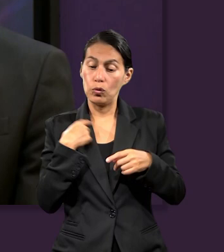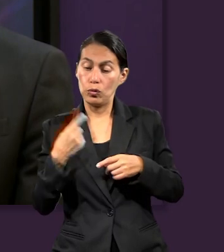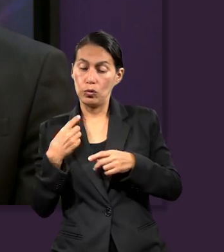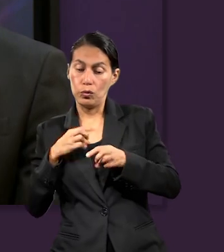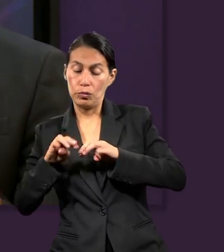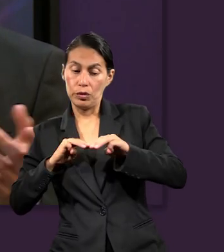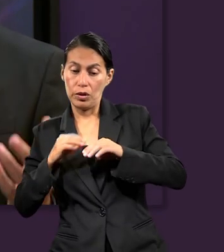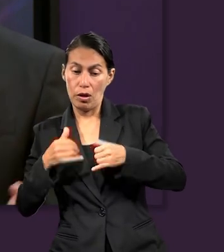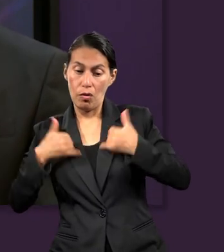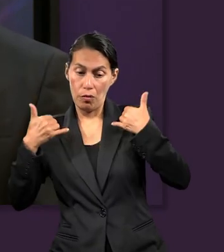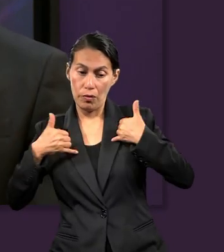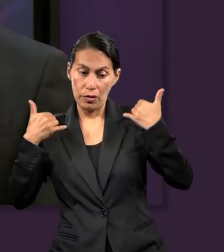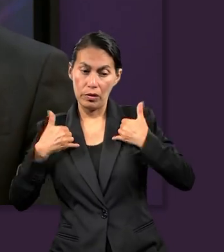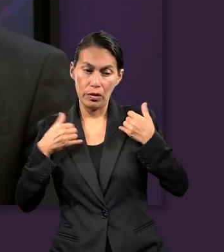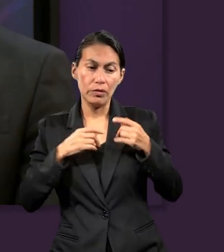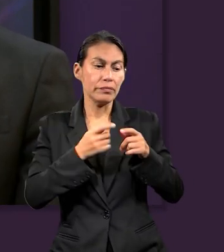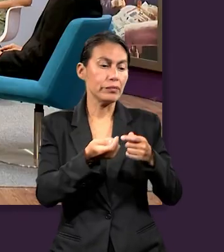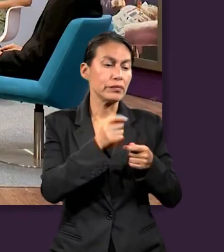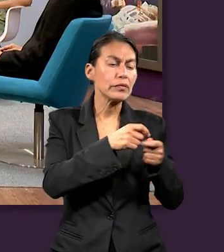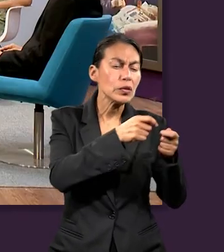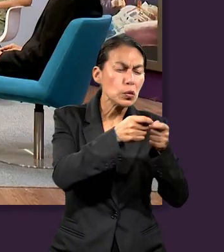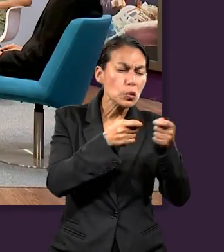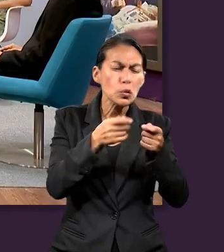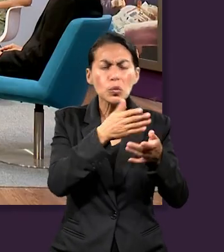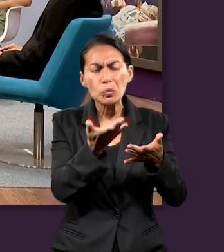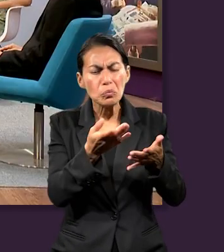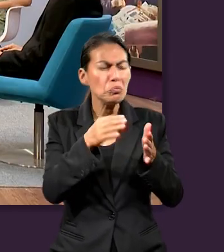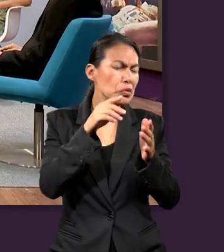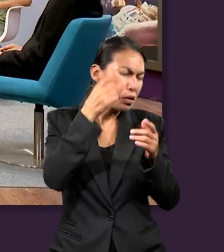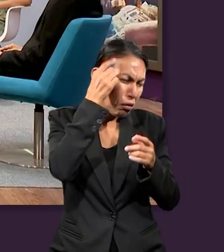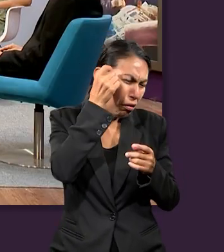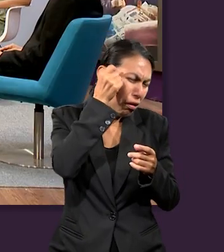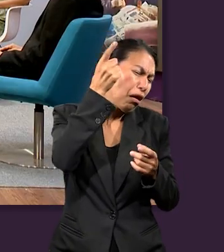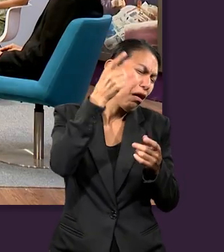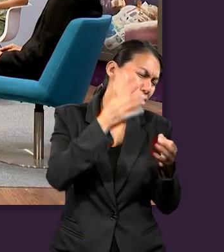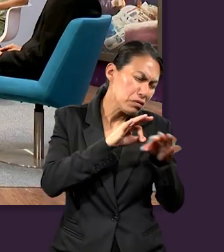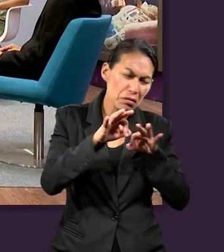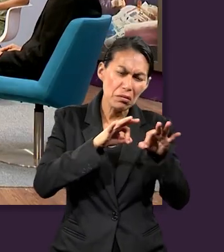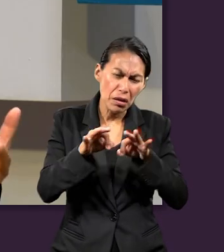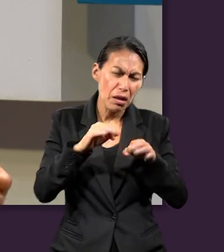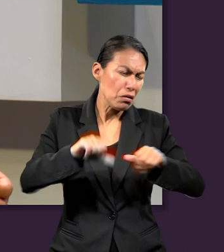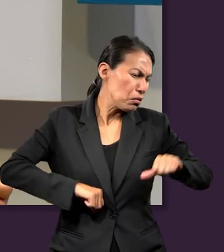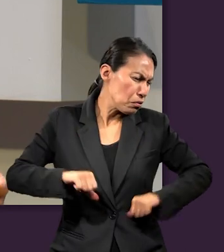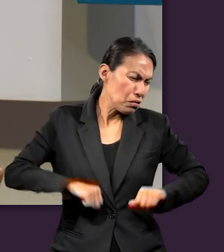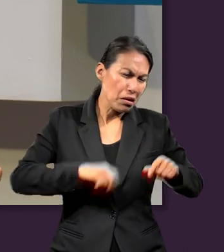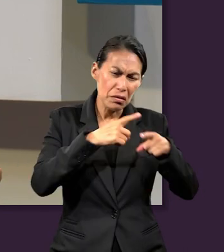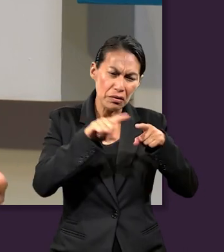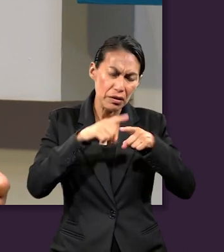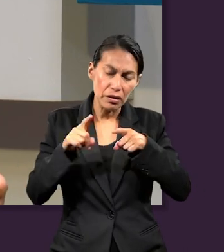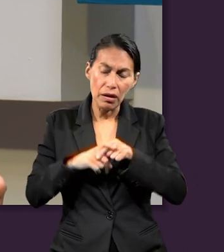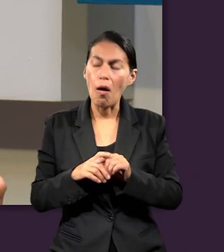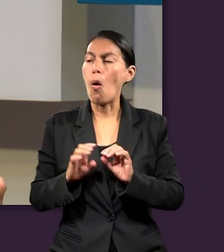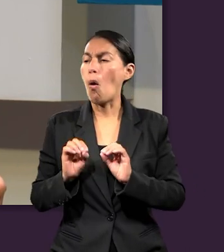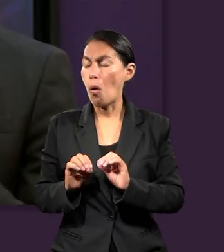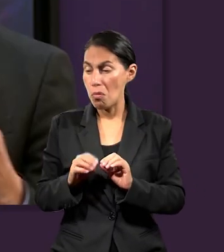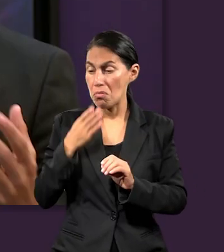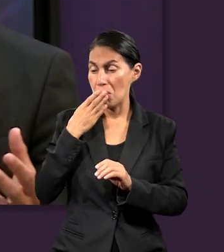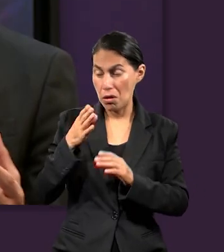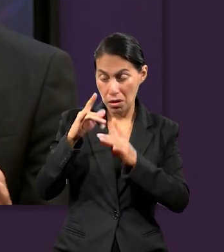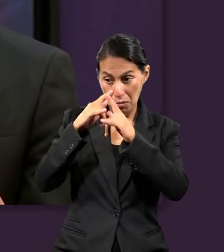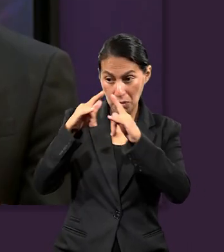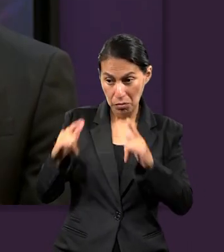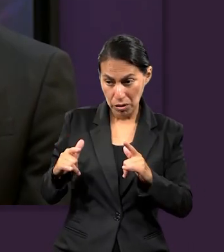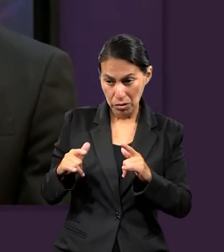y compañeros en todo nuestro campus muy bien hacen campamentos también diferentes clases Así es tenemos